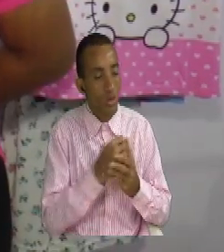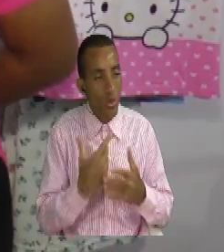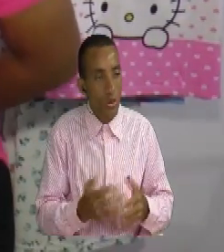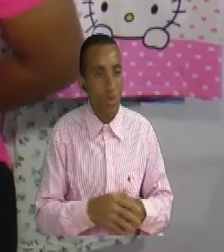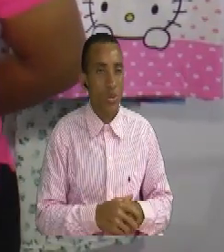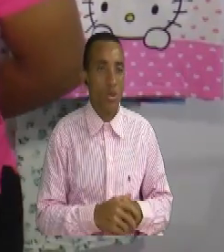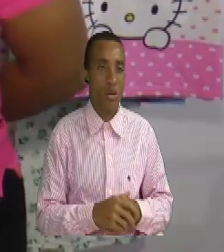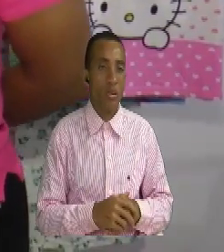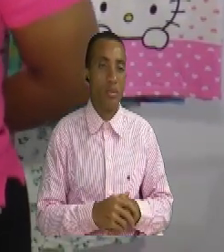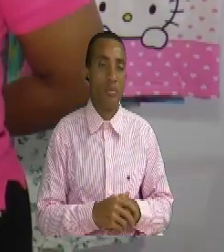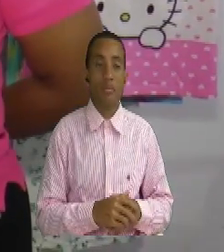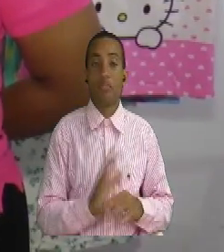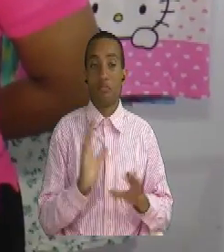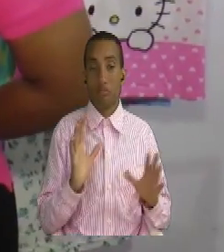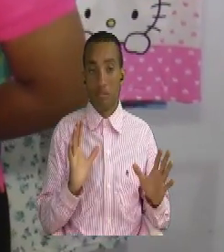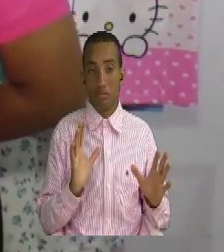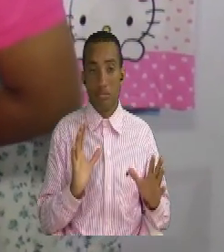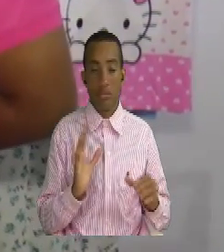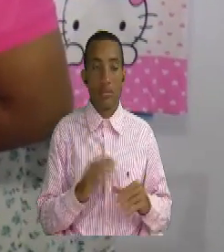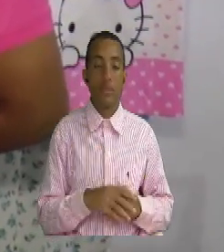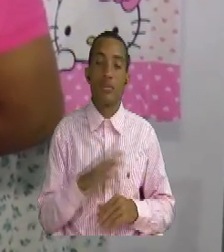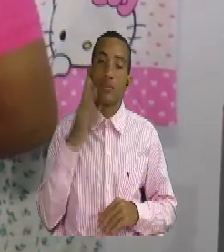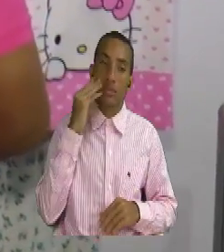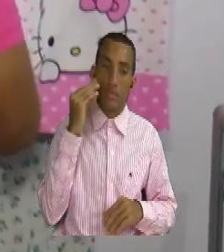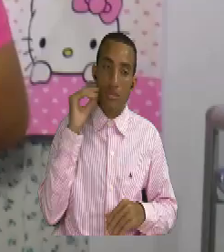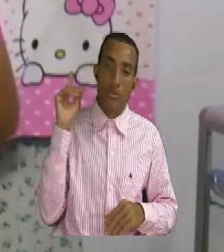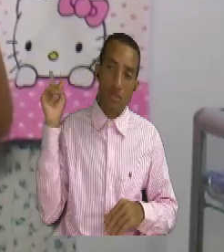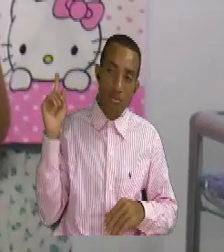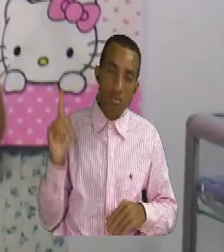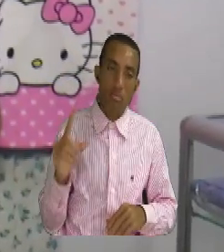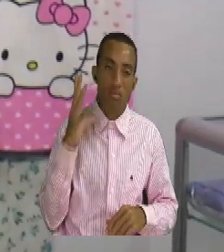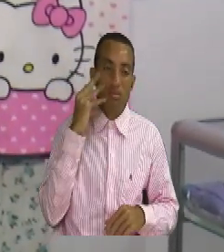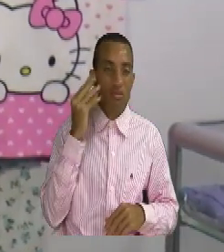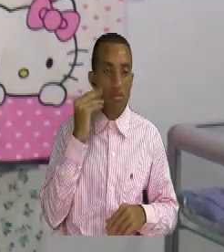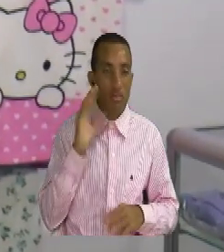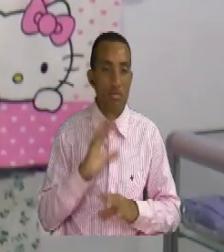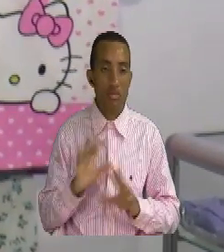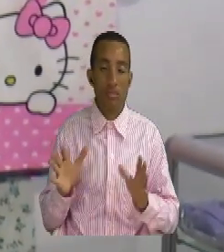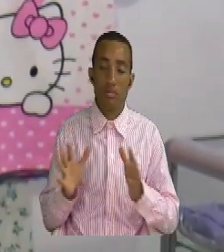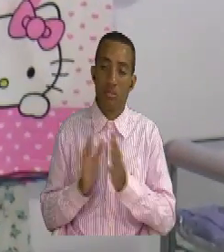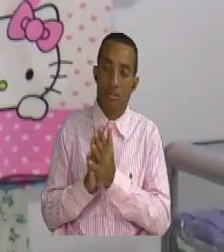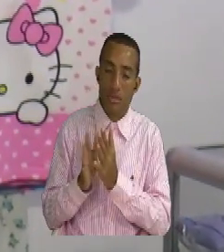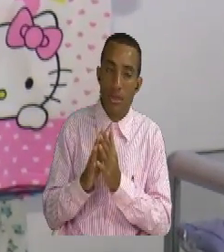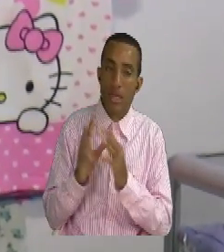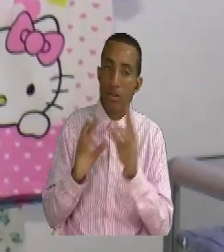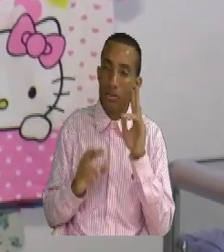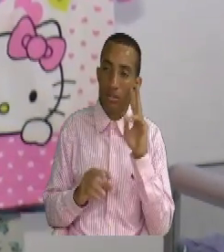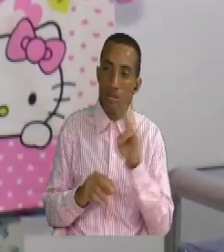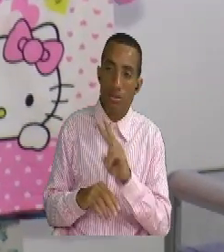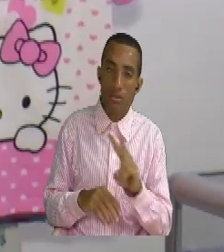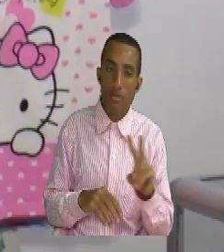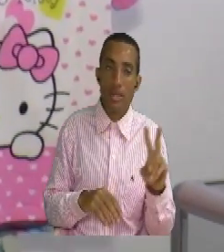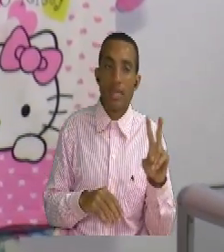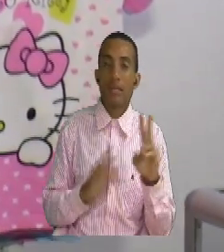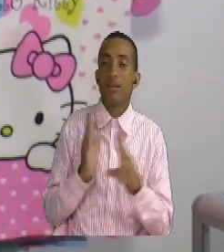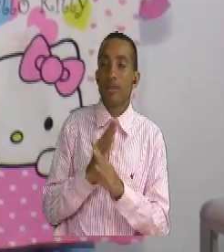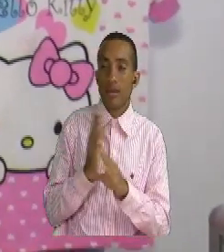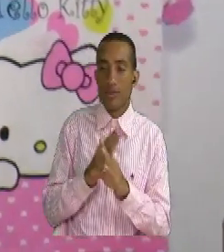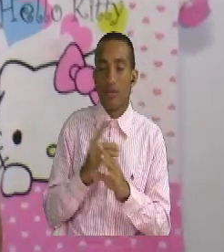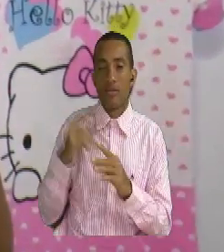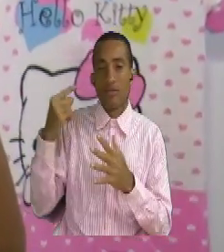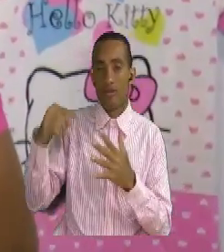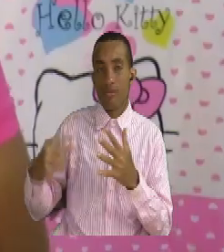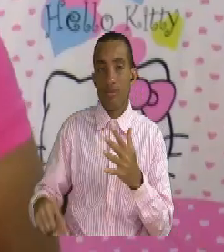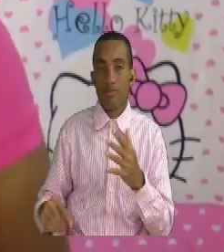sí, durante toda la experiencia que he tenido atendiendo maternas, pues he visto las diferentes dificultades que han